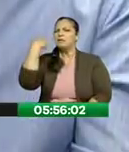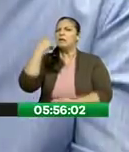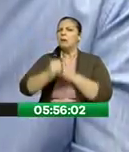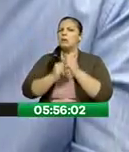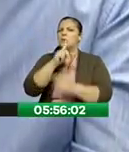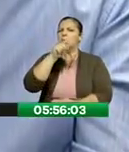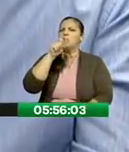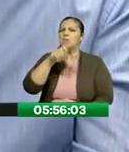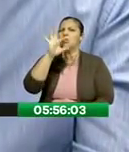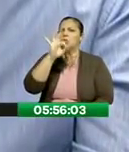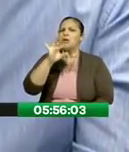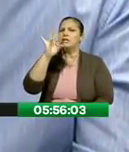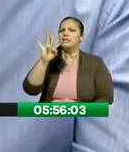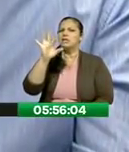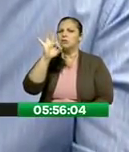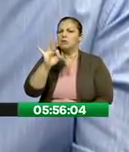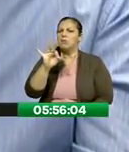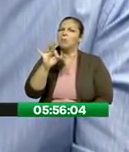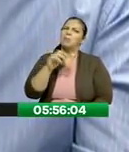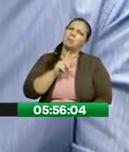80. Y